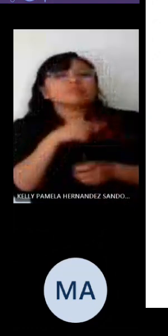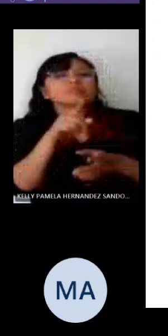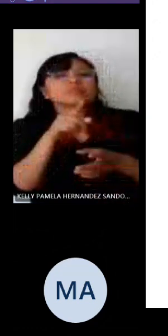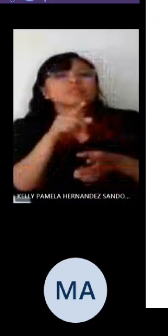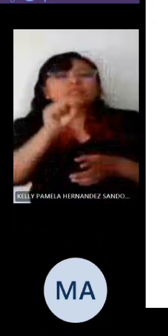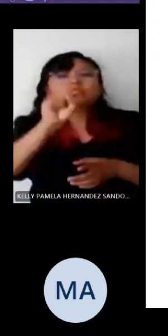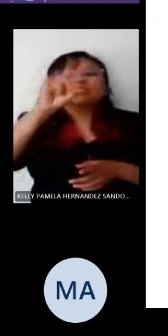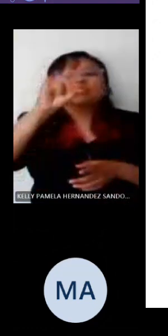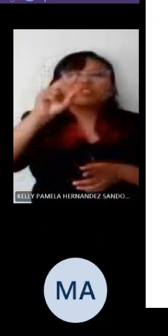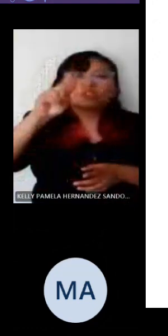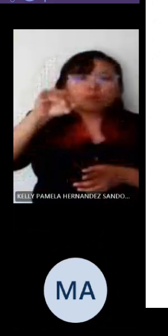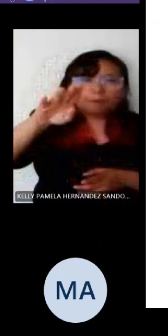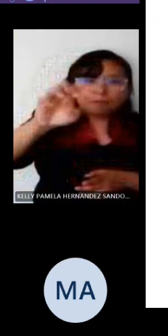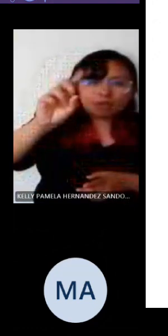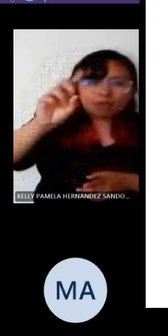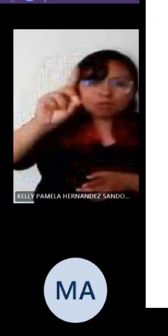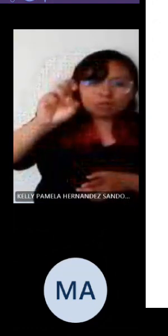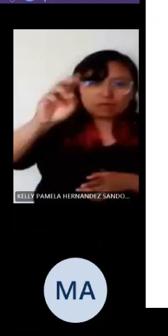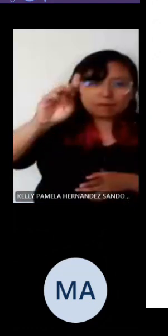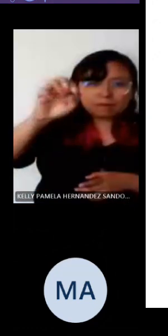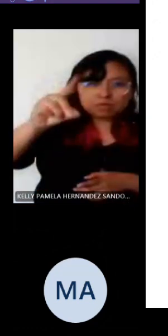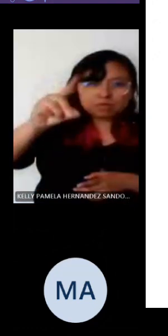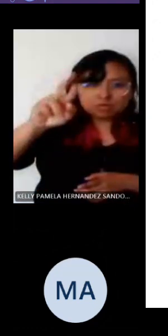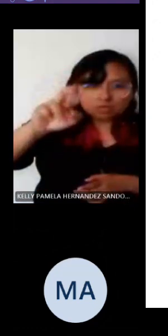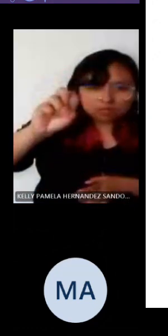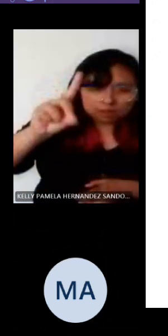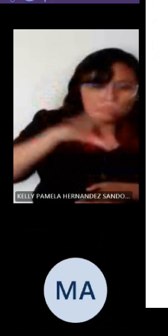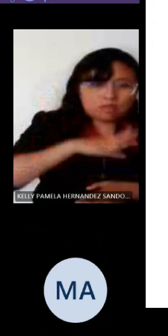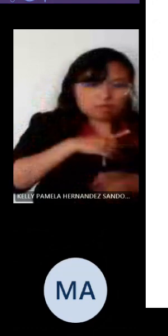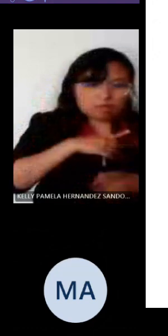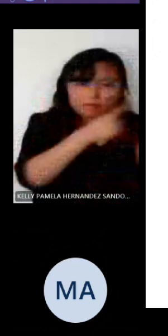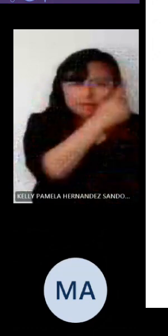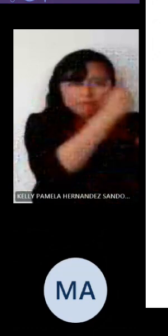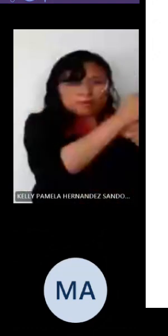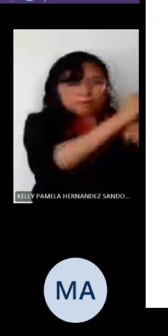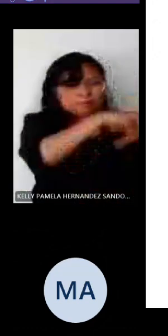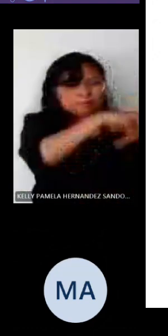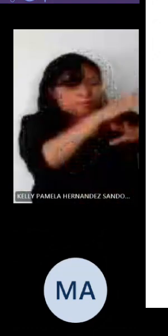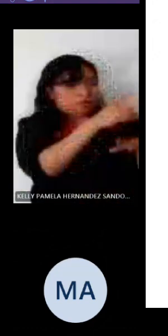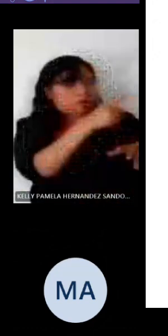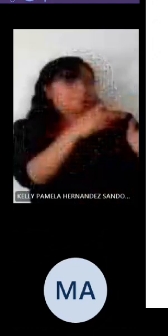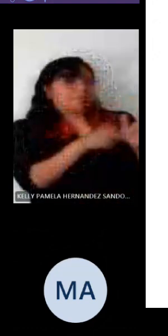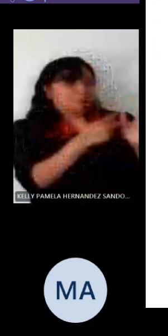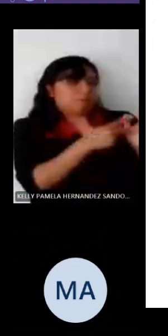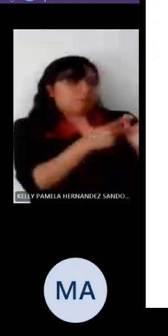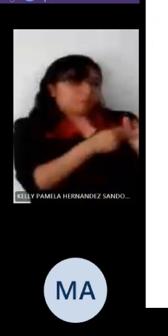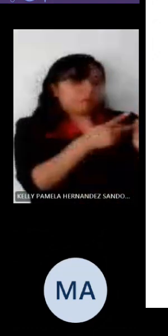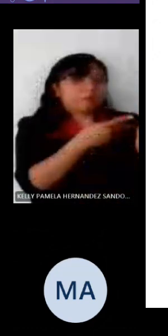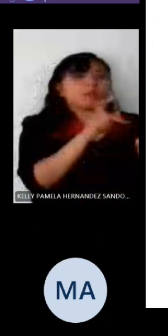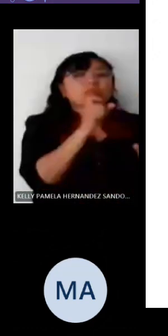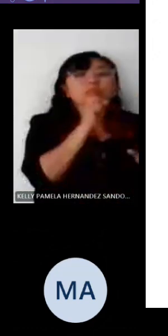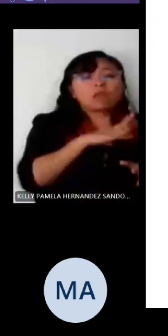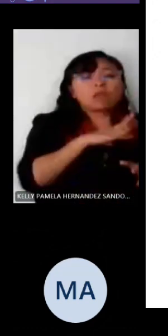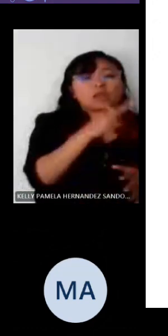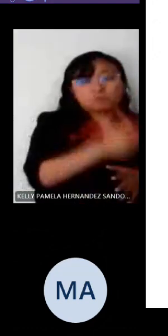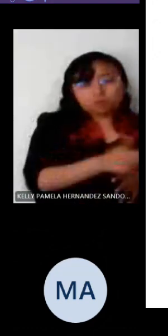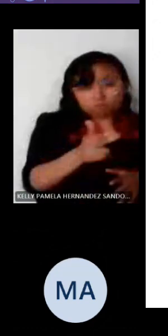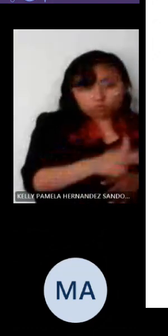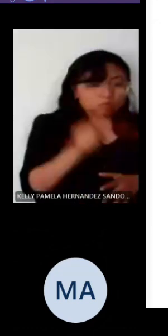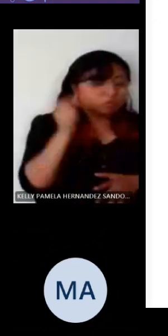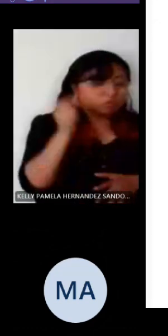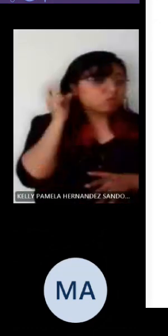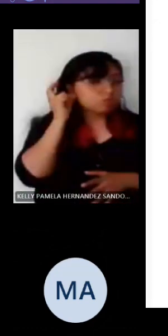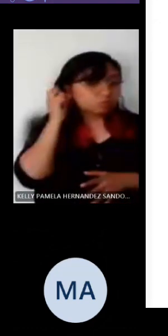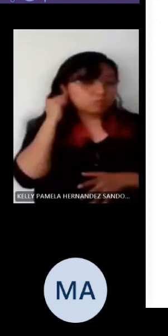de Pendred, que habitualmente tienen alteraciones a nivel de la glándula tiroides y además tienen hipoacusia sensorineural.